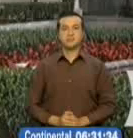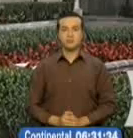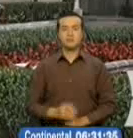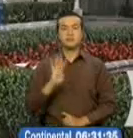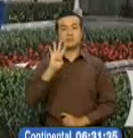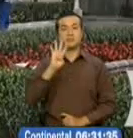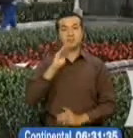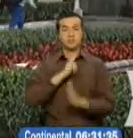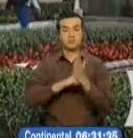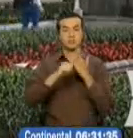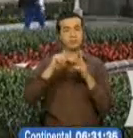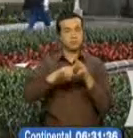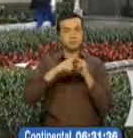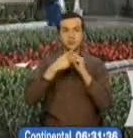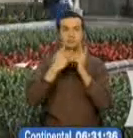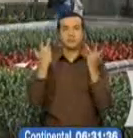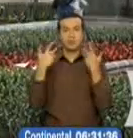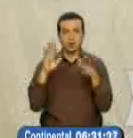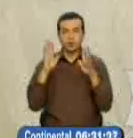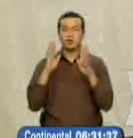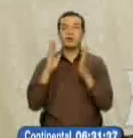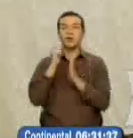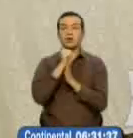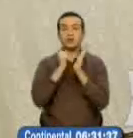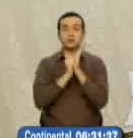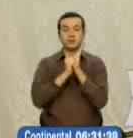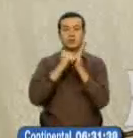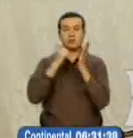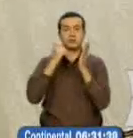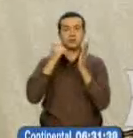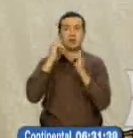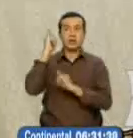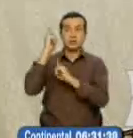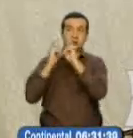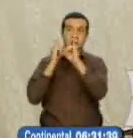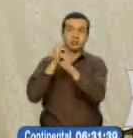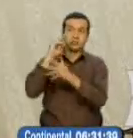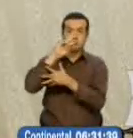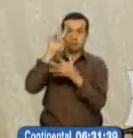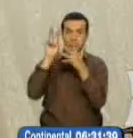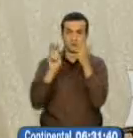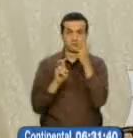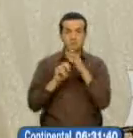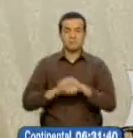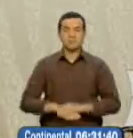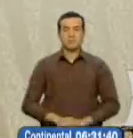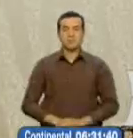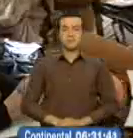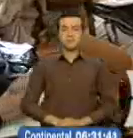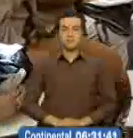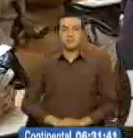Cuatro ministerios comenzaron a sentar las bases de una agenda de política exterior del país.